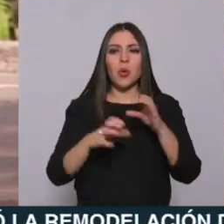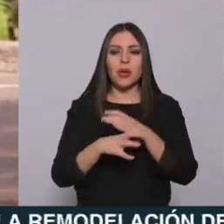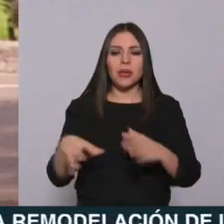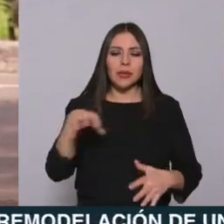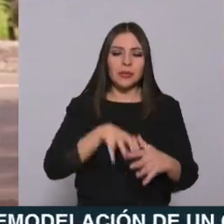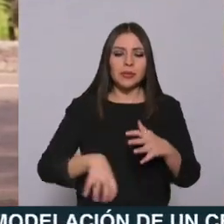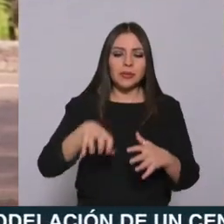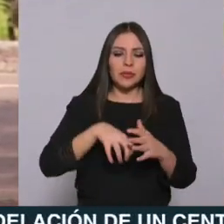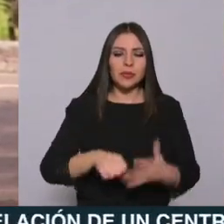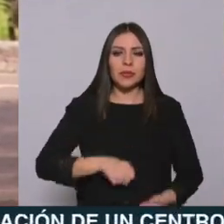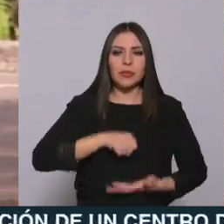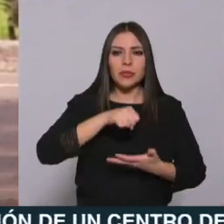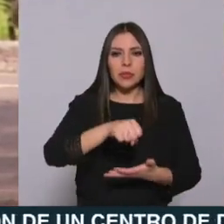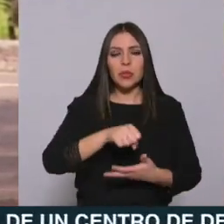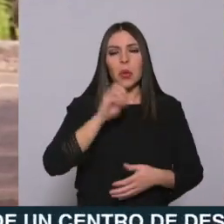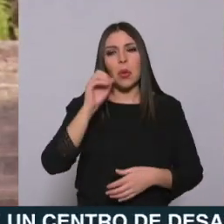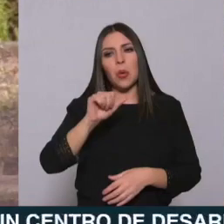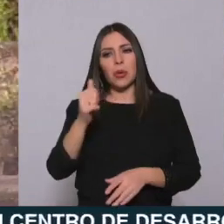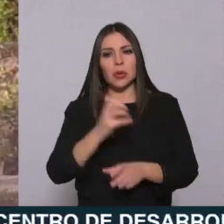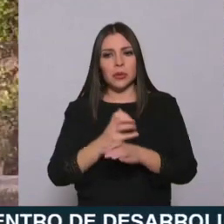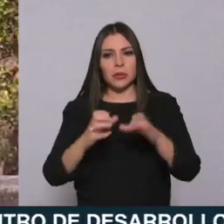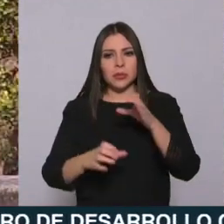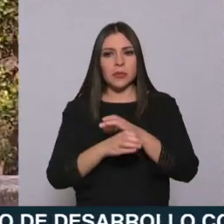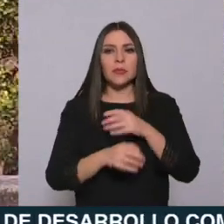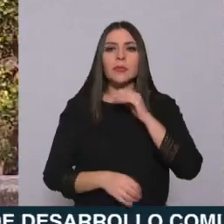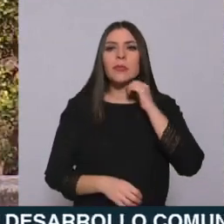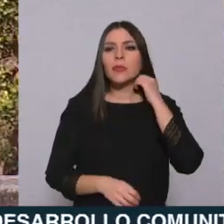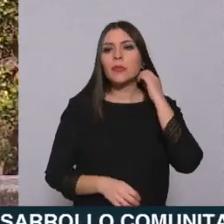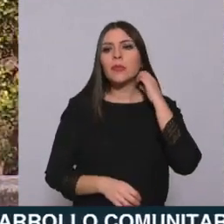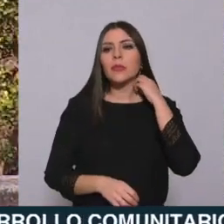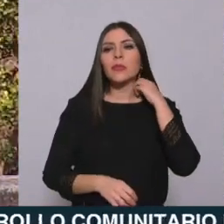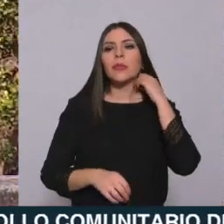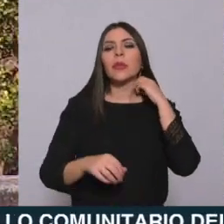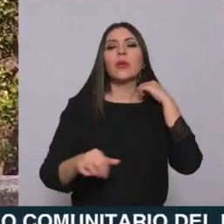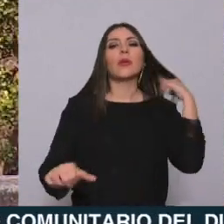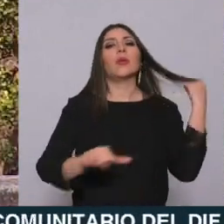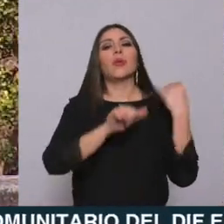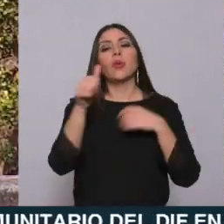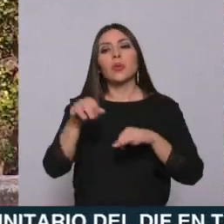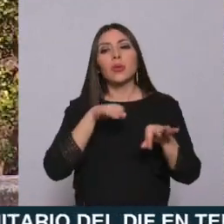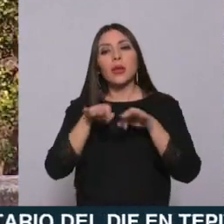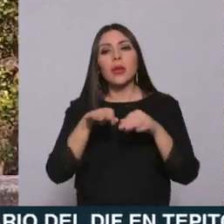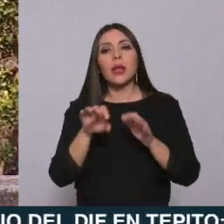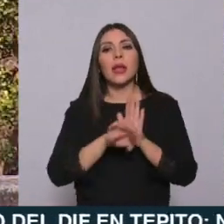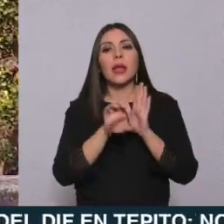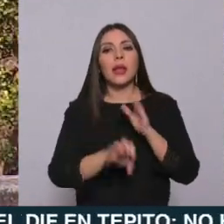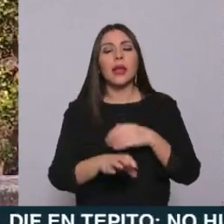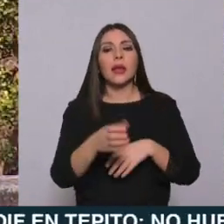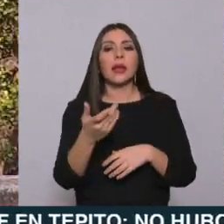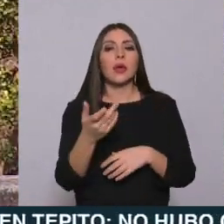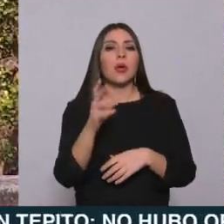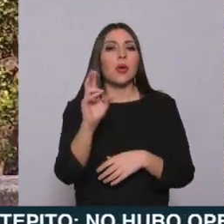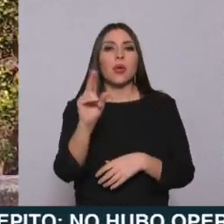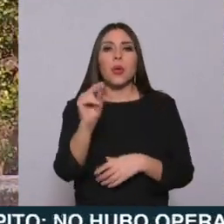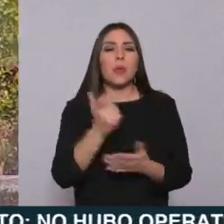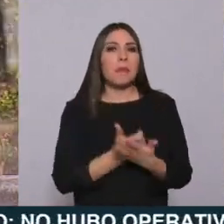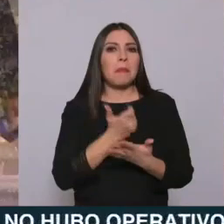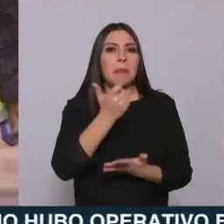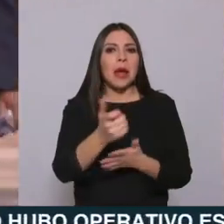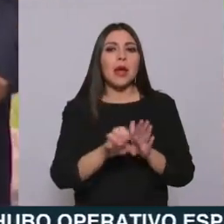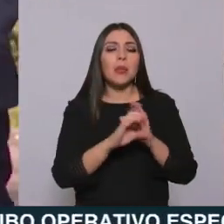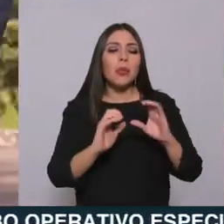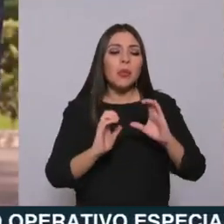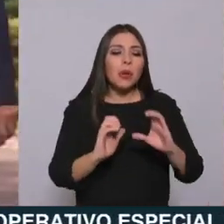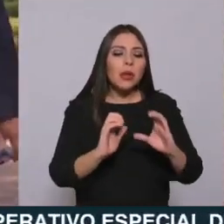tiene conocimiento. Sin embargo, hay otras que realizan trabajos no remunerados como cuidar nietos o algún familiar, o dar